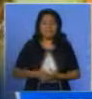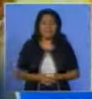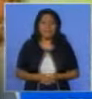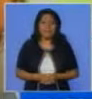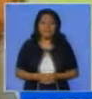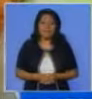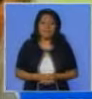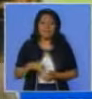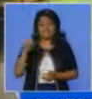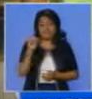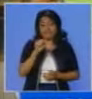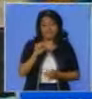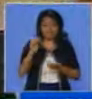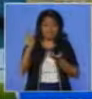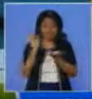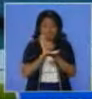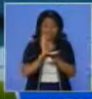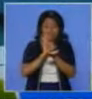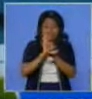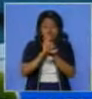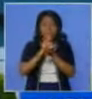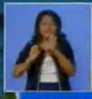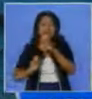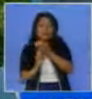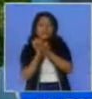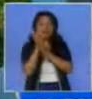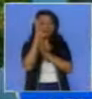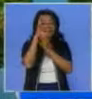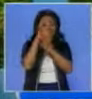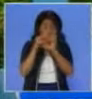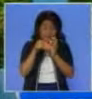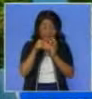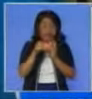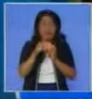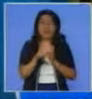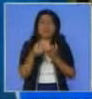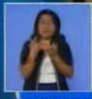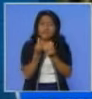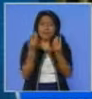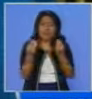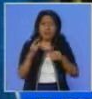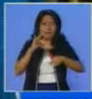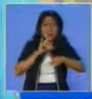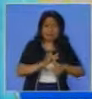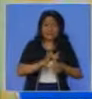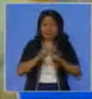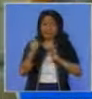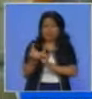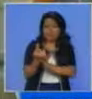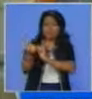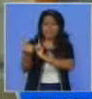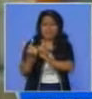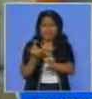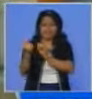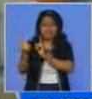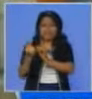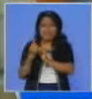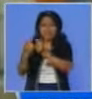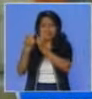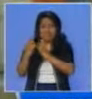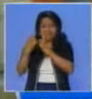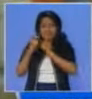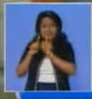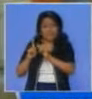En el Hospital del IES Federico Bolaños, en Milagro, son cientos y cientos de consultas que se atienden cada día. Gladys llegó con su